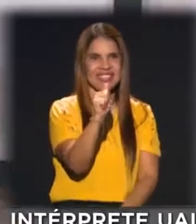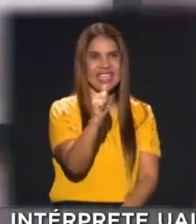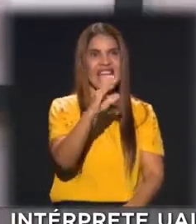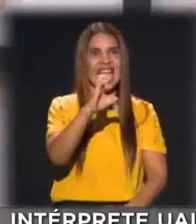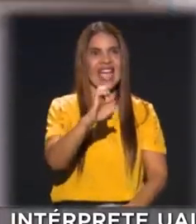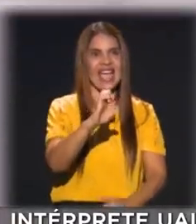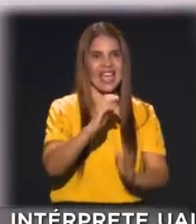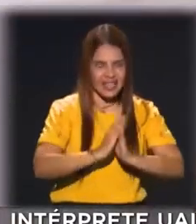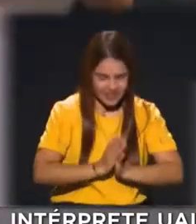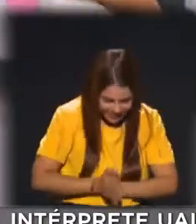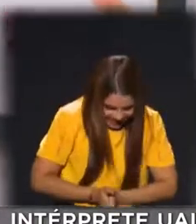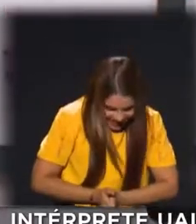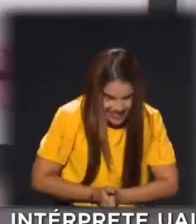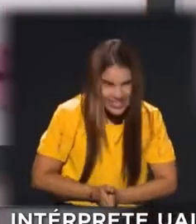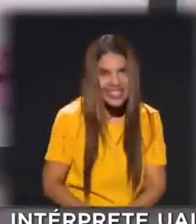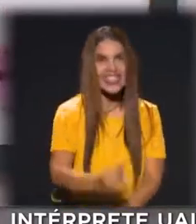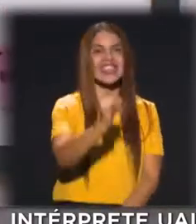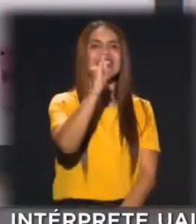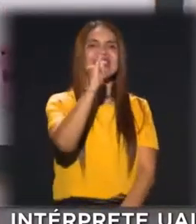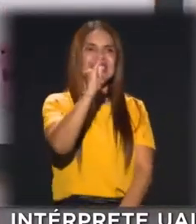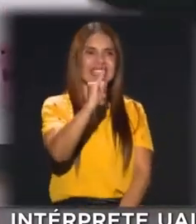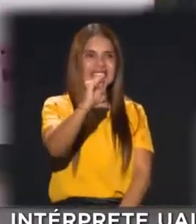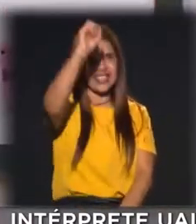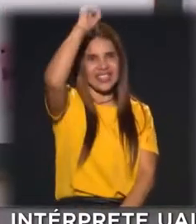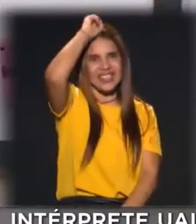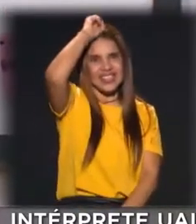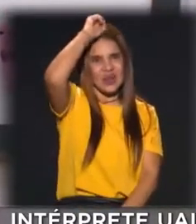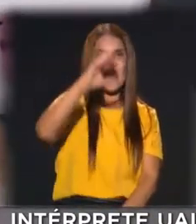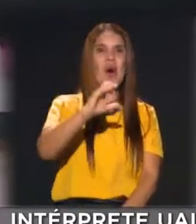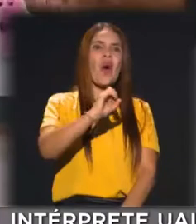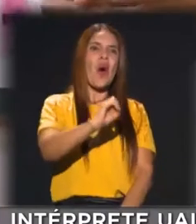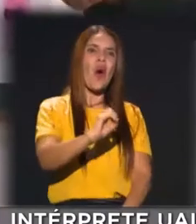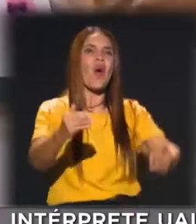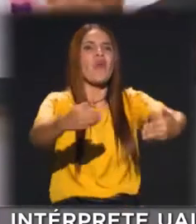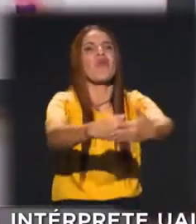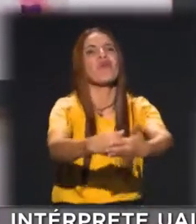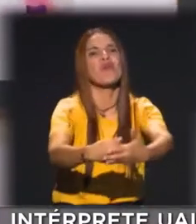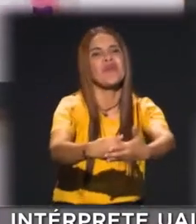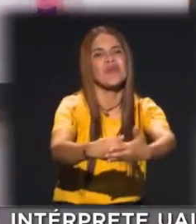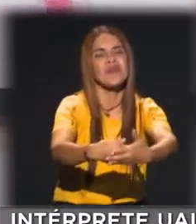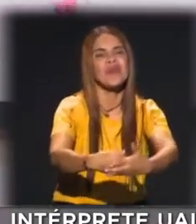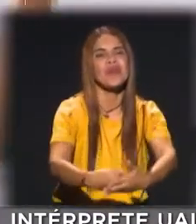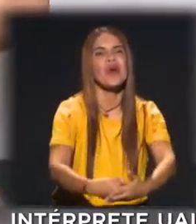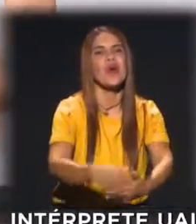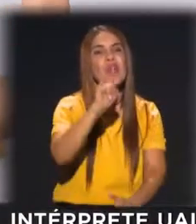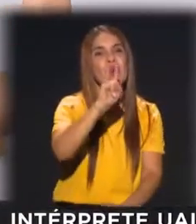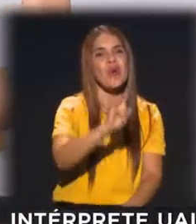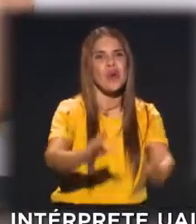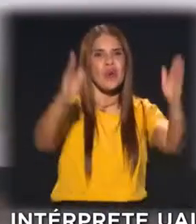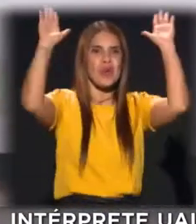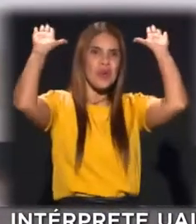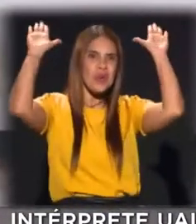a la E. E. Deme a la I. I. Deme a la O. O. Deme a la U.